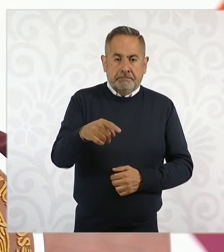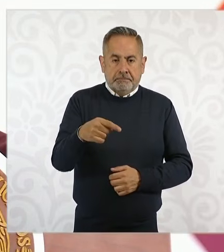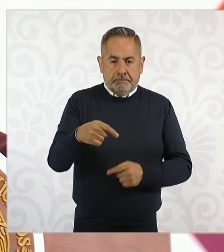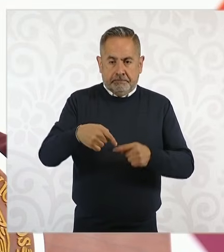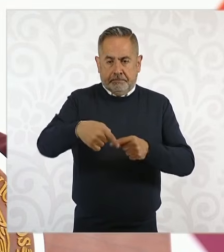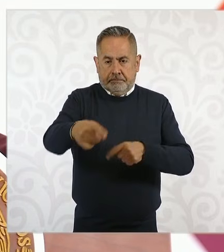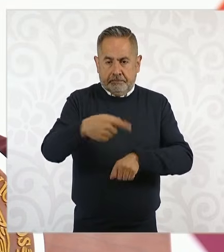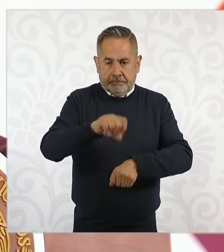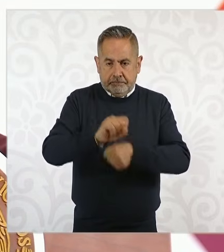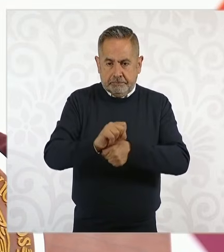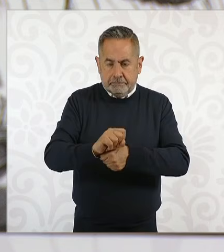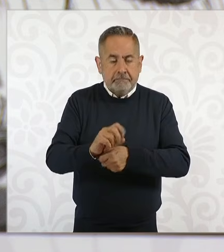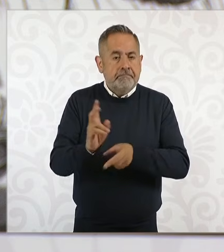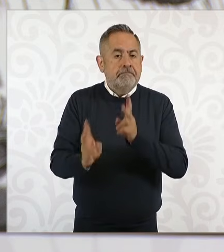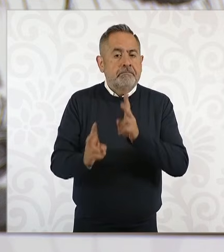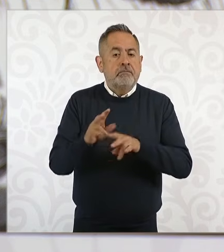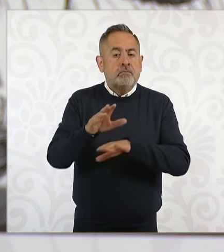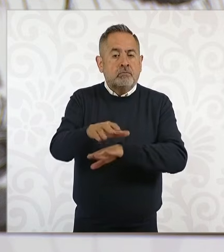seguir hablando del tratado,